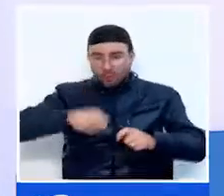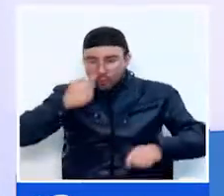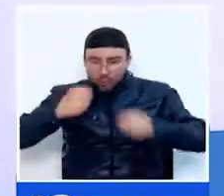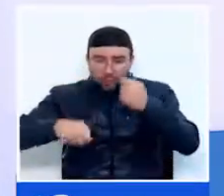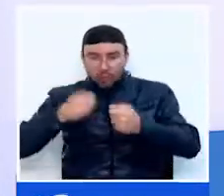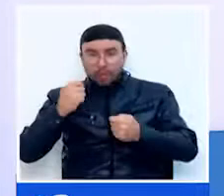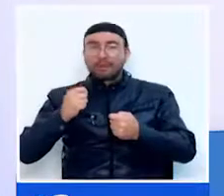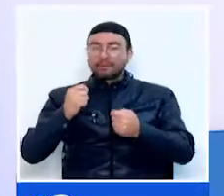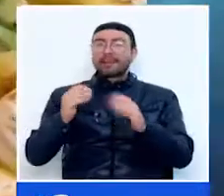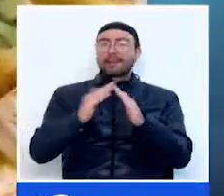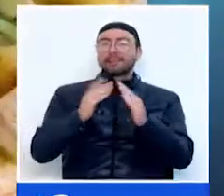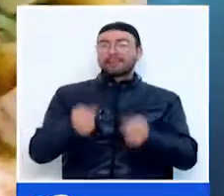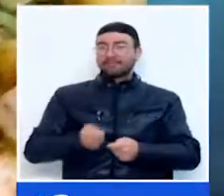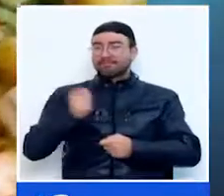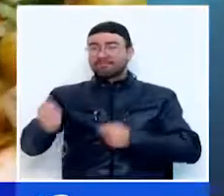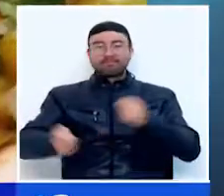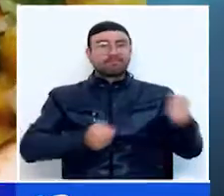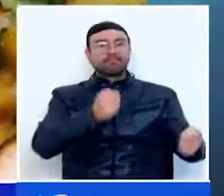a domicilio.